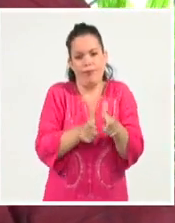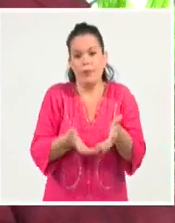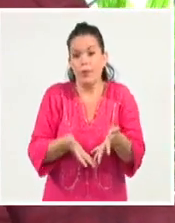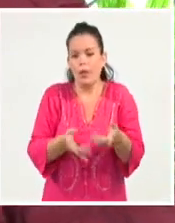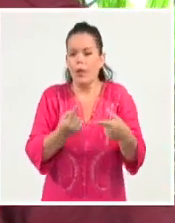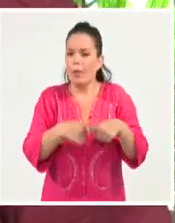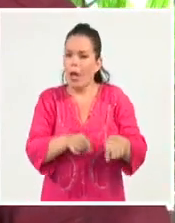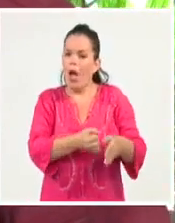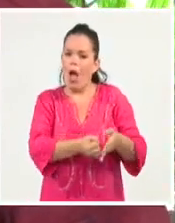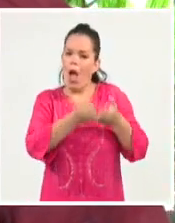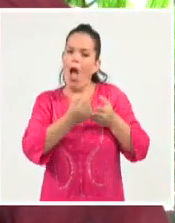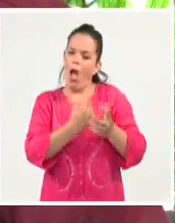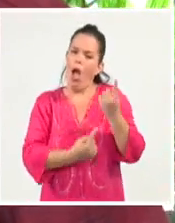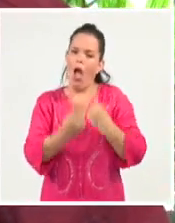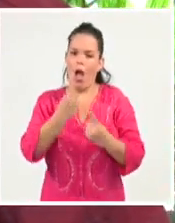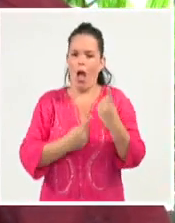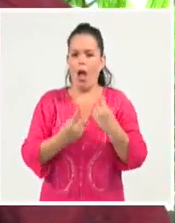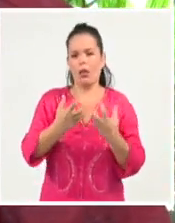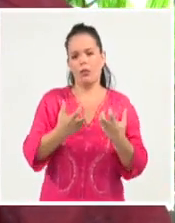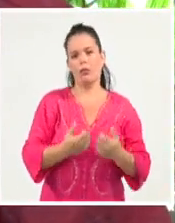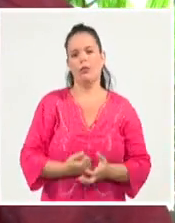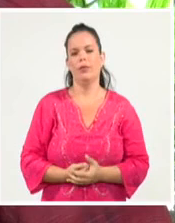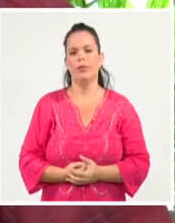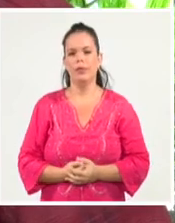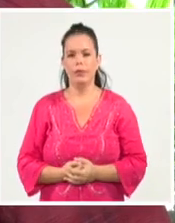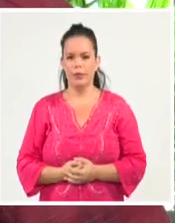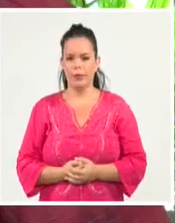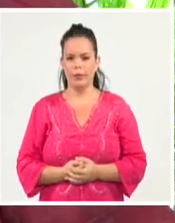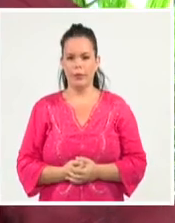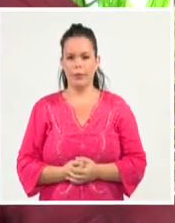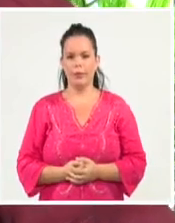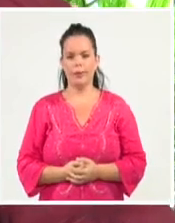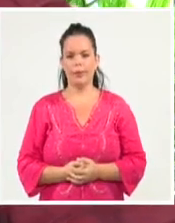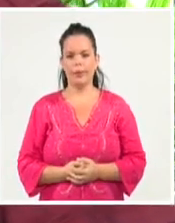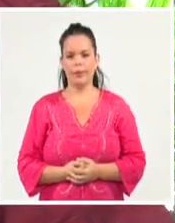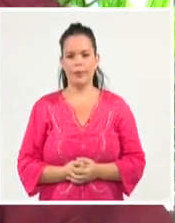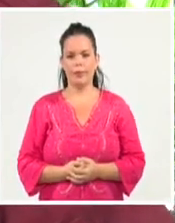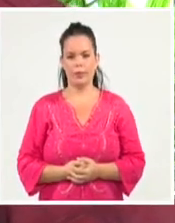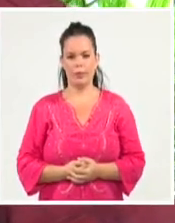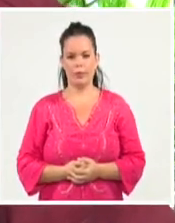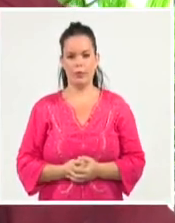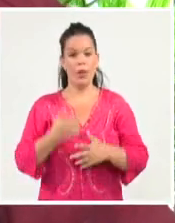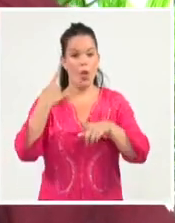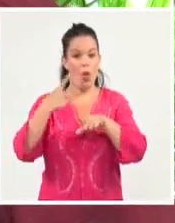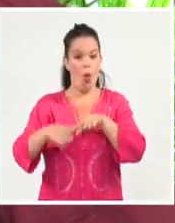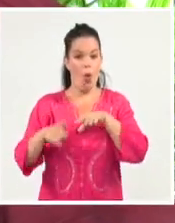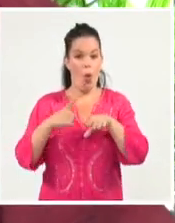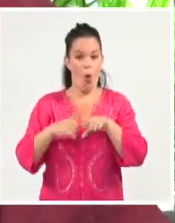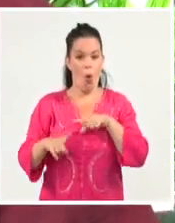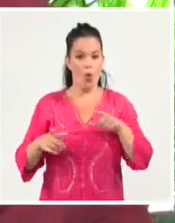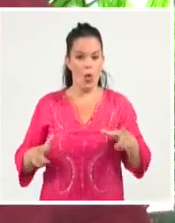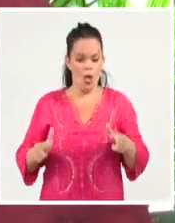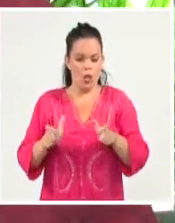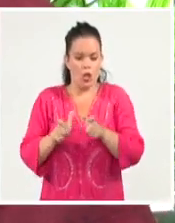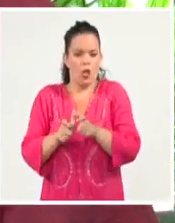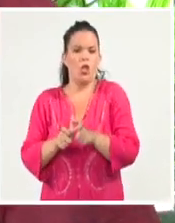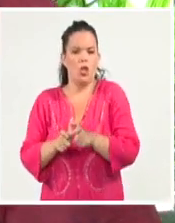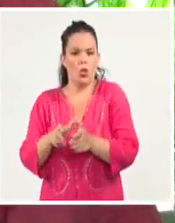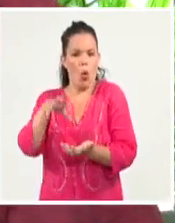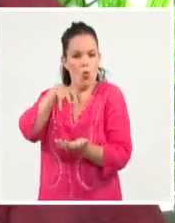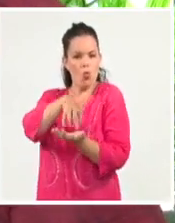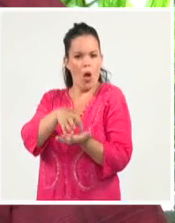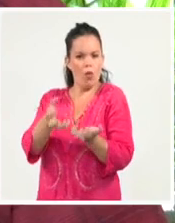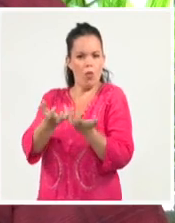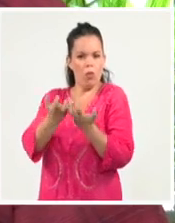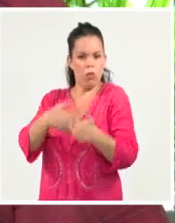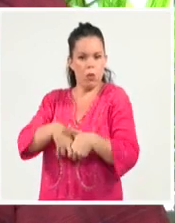para poder producir oxígeno en estos momentos. El resto de las pequeñas plantas del Ministerio de Industria también están al máximo